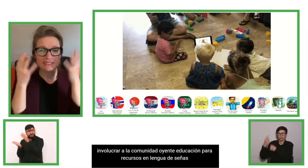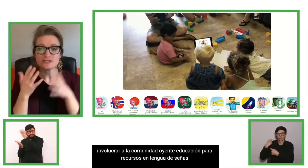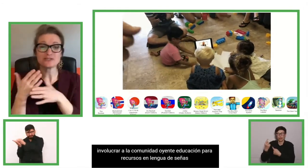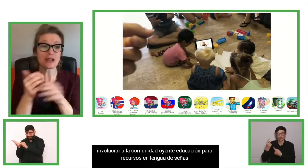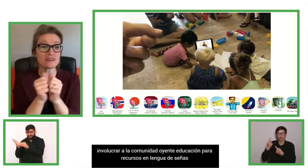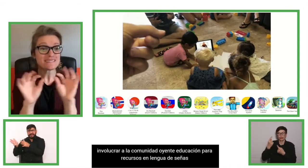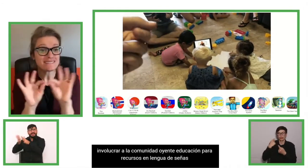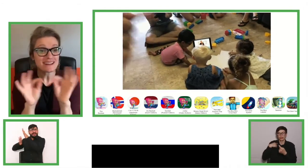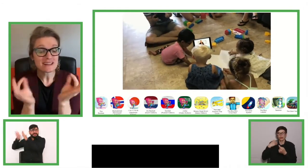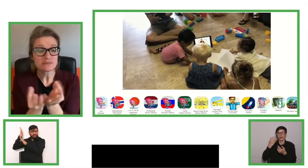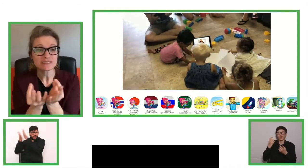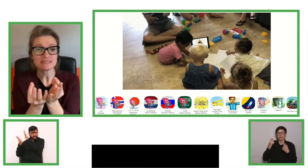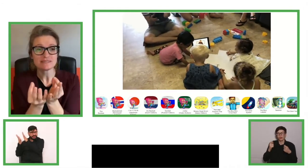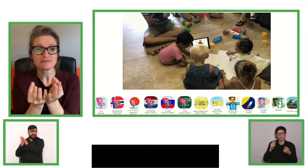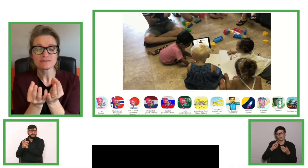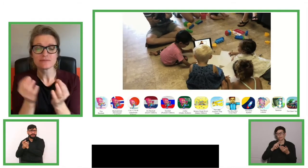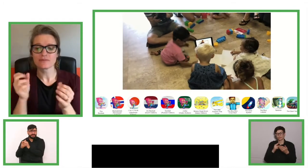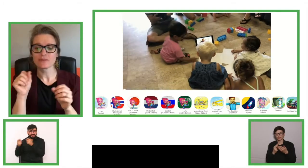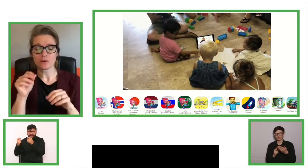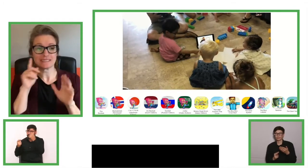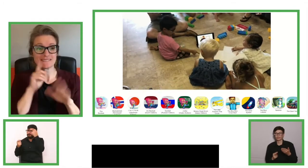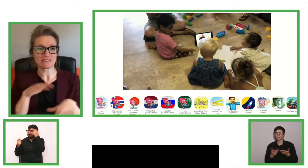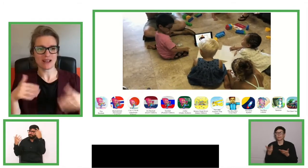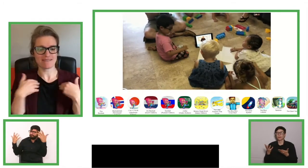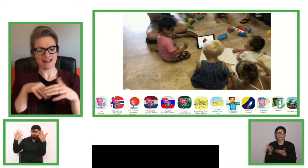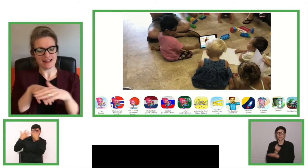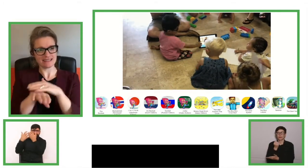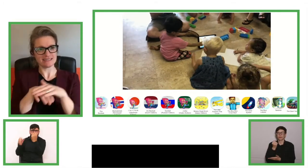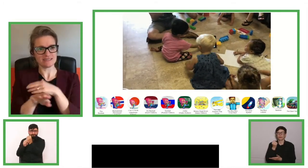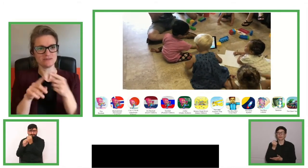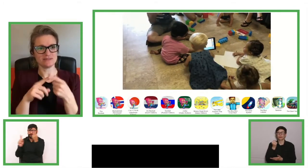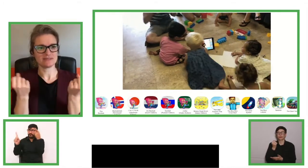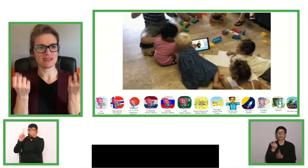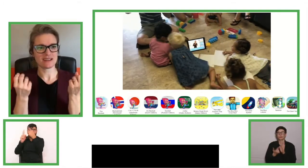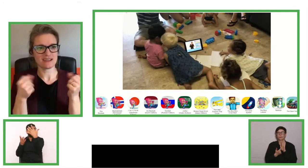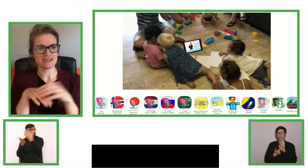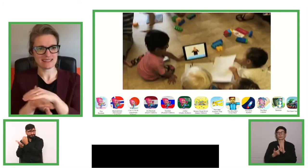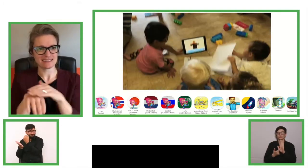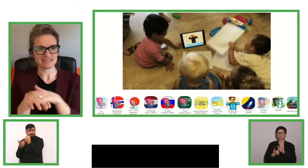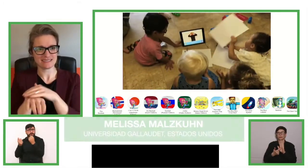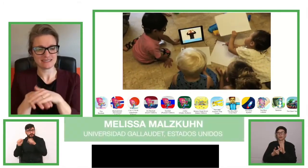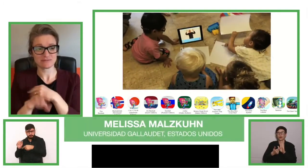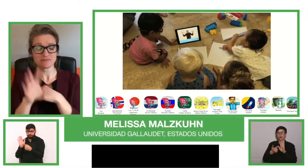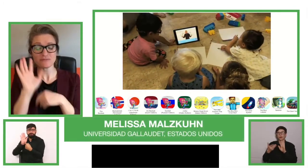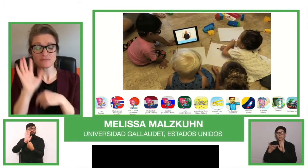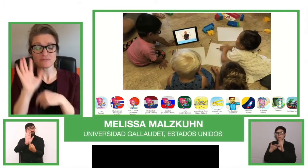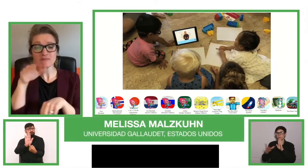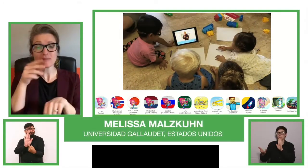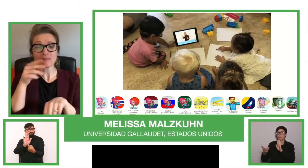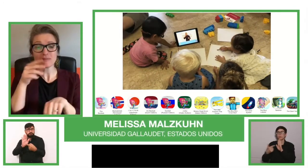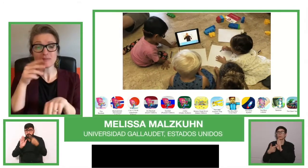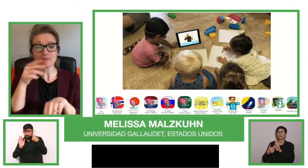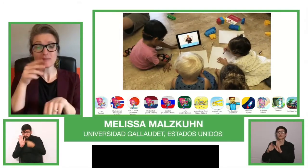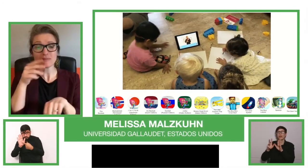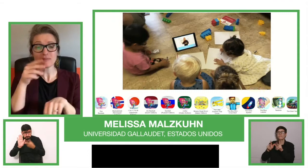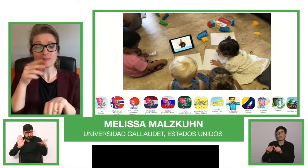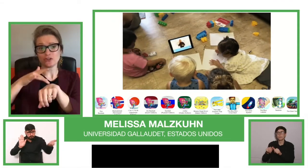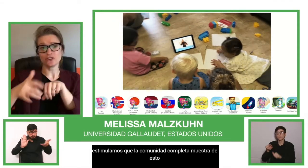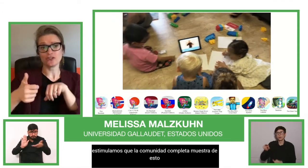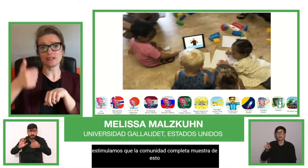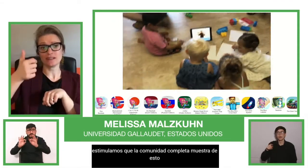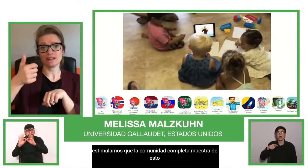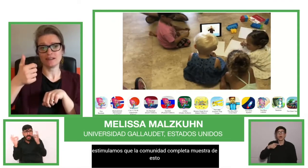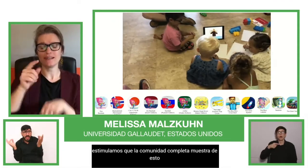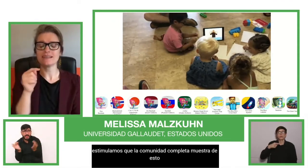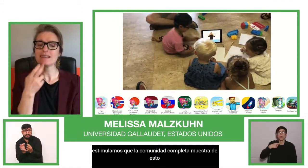que la comunidad completa muestre esto a la escuela y mostrarle a las familias que tienen niños no oyentes para que los niños no